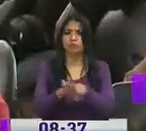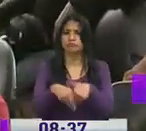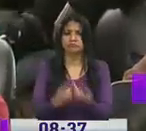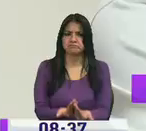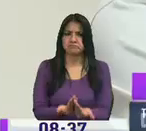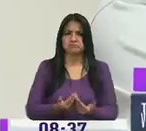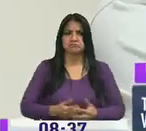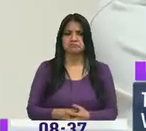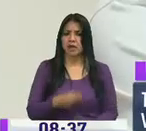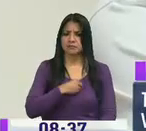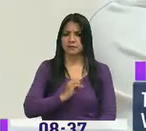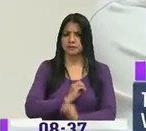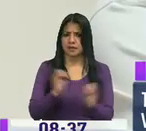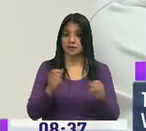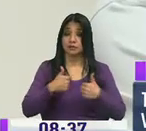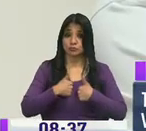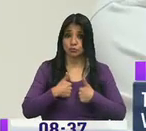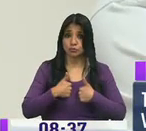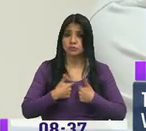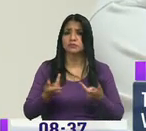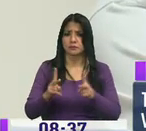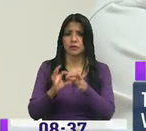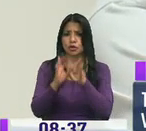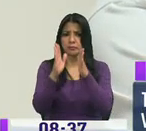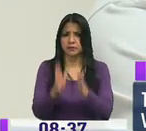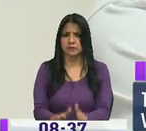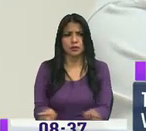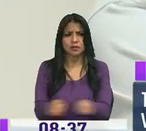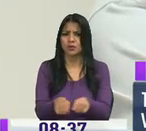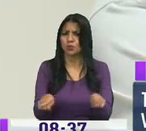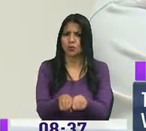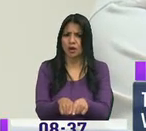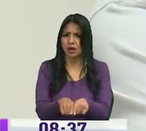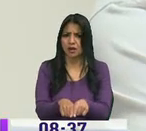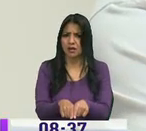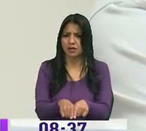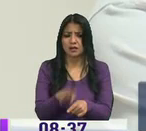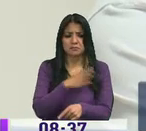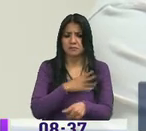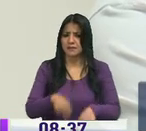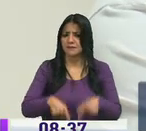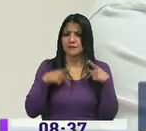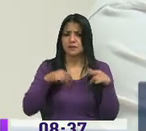intempestiva. Aparte mía, hay más compañeros arrendatarios que viven la misma vida que yo vivo.